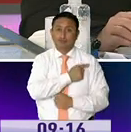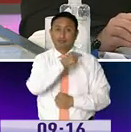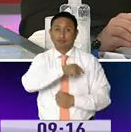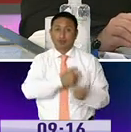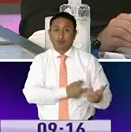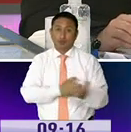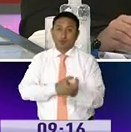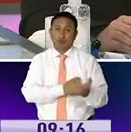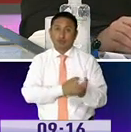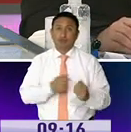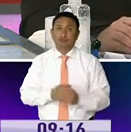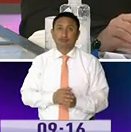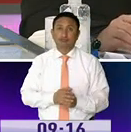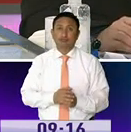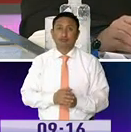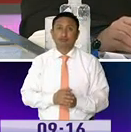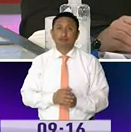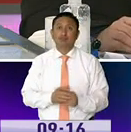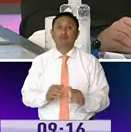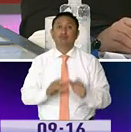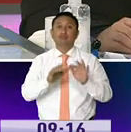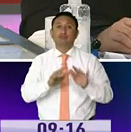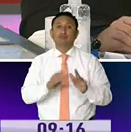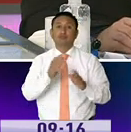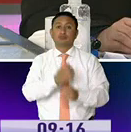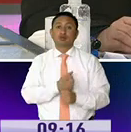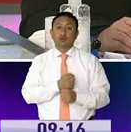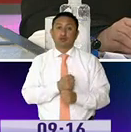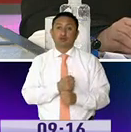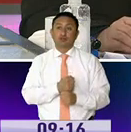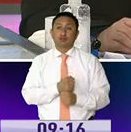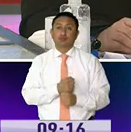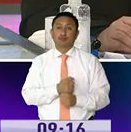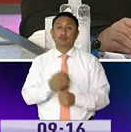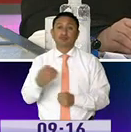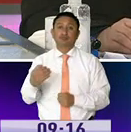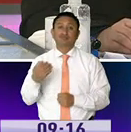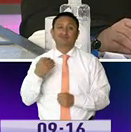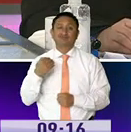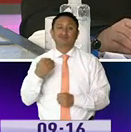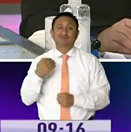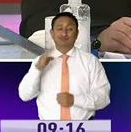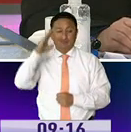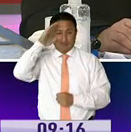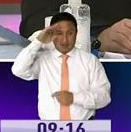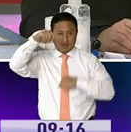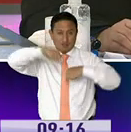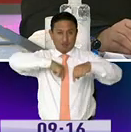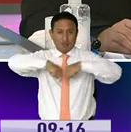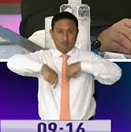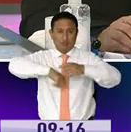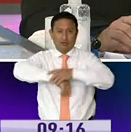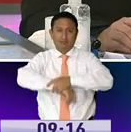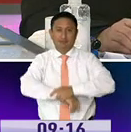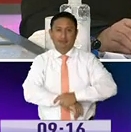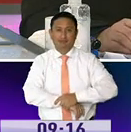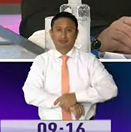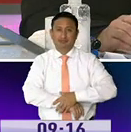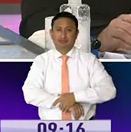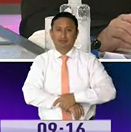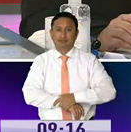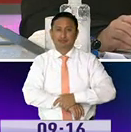de Bomberos, la Secretaría de Seguridad, tenemos el Cuerpo de Agentes Metropolitanos, quienes